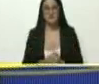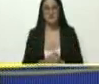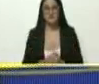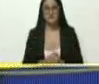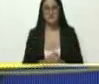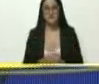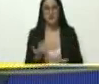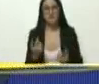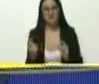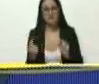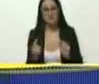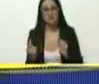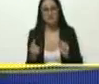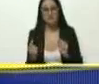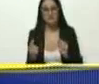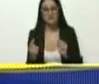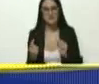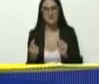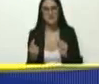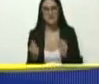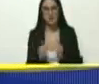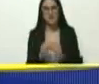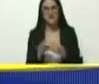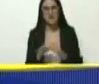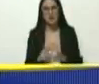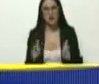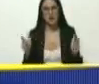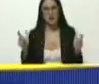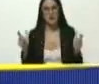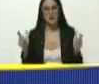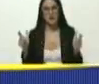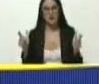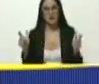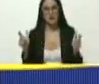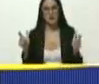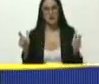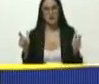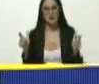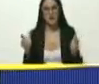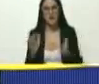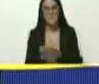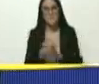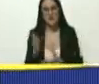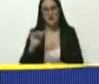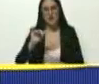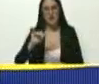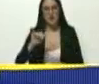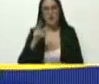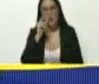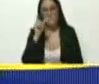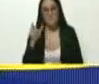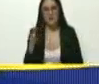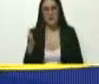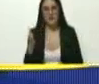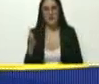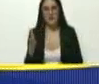Estuvimos conversando un rato con el secretario general, nuestro amigo Haitham Al-Gais,